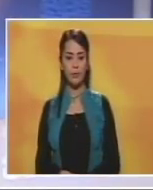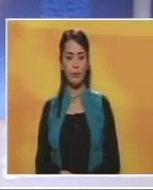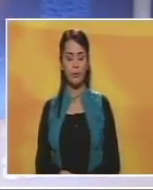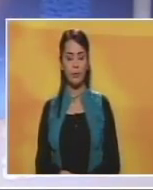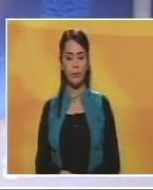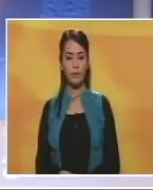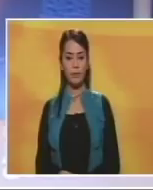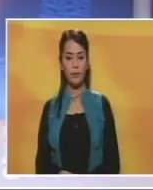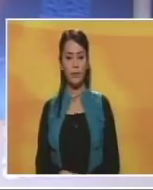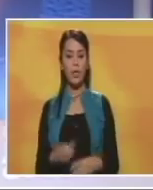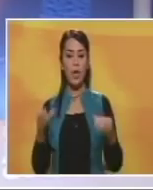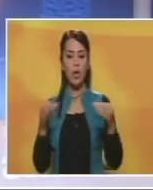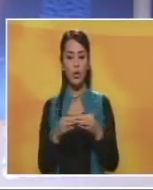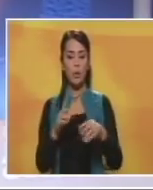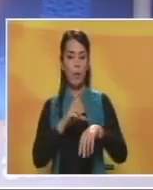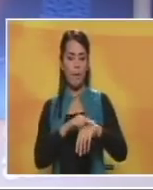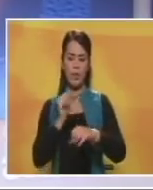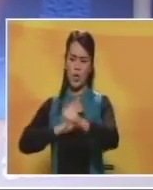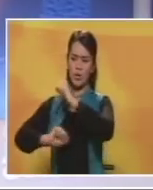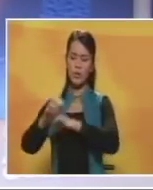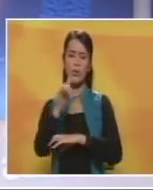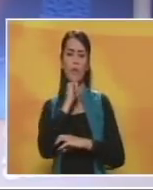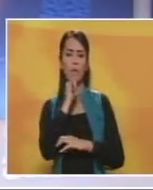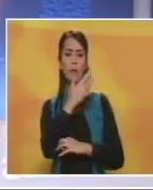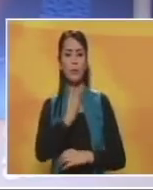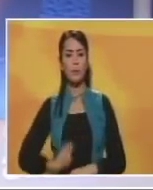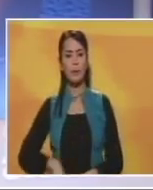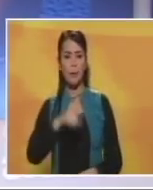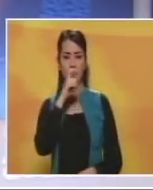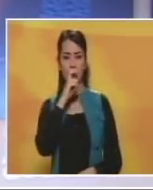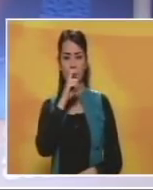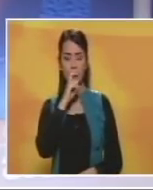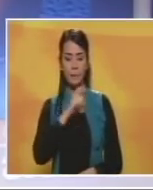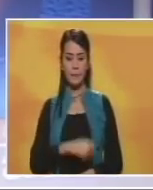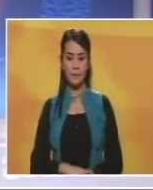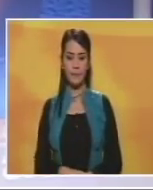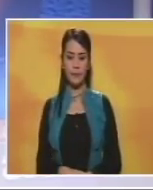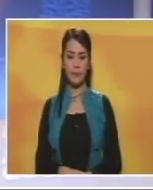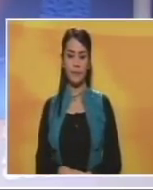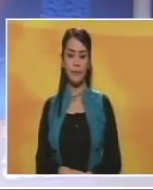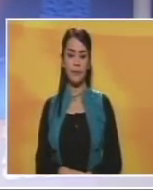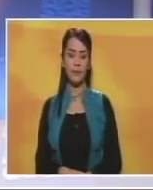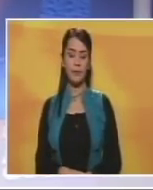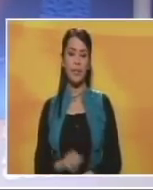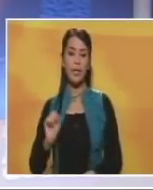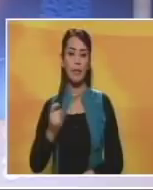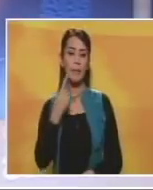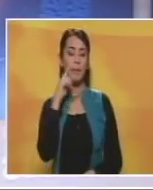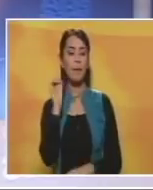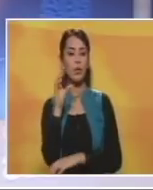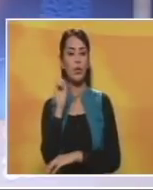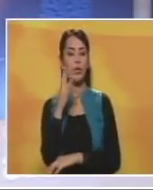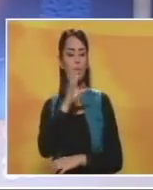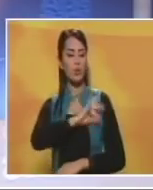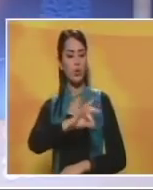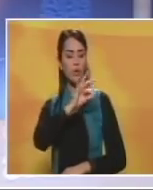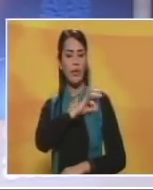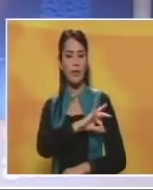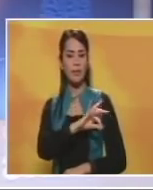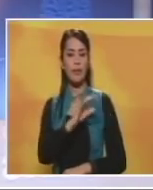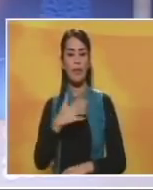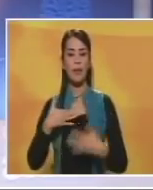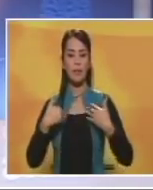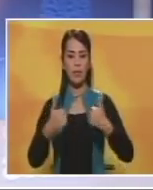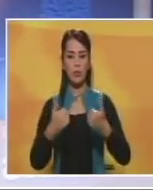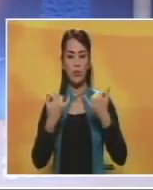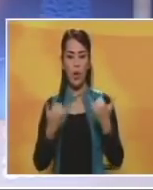El gremio de médicos rechazó los anuncios hechos por el presidente de la República, Nicolás Maduro, durante el primer Congreso Socialista de la Salud.